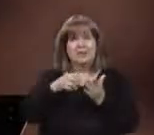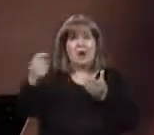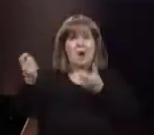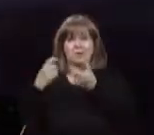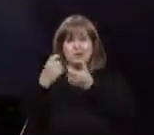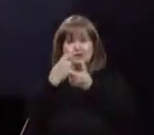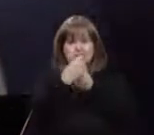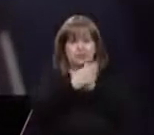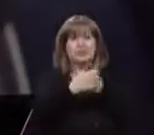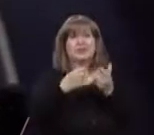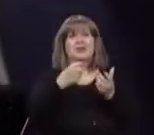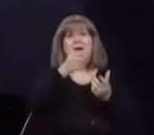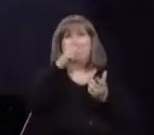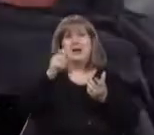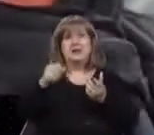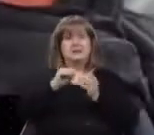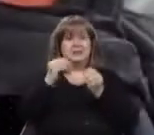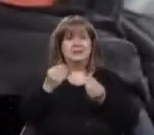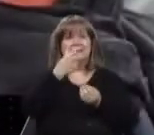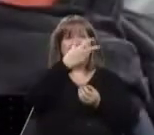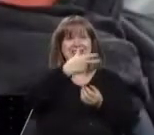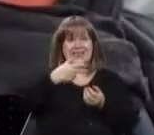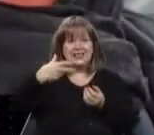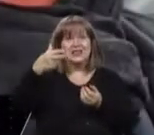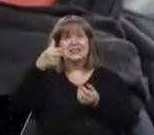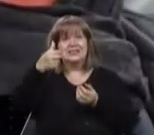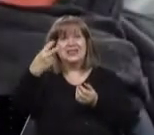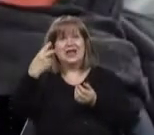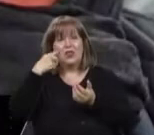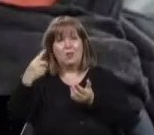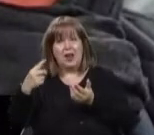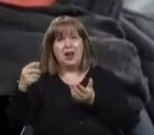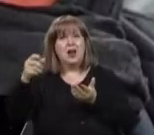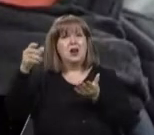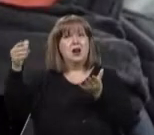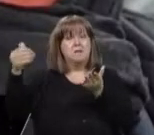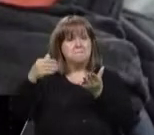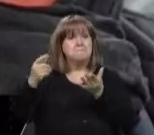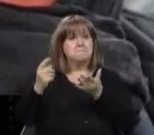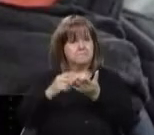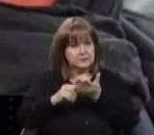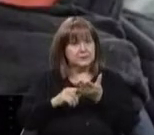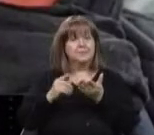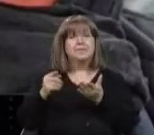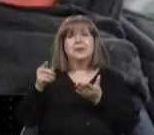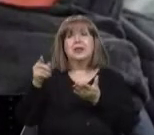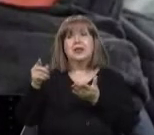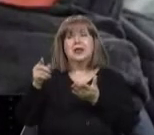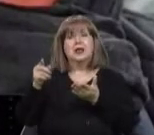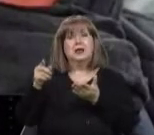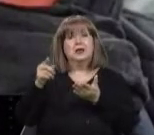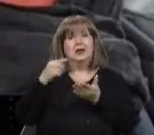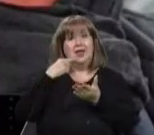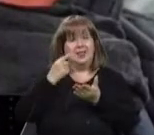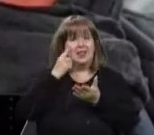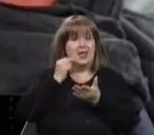persona, y además consideró El Presto el día del ataque, cuando se dio a conocer todas